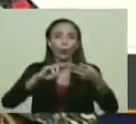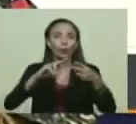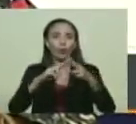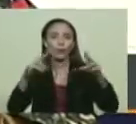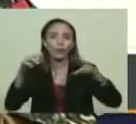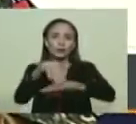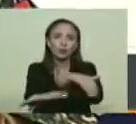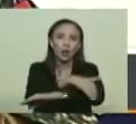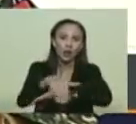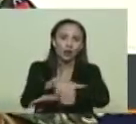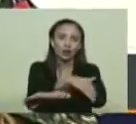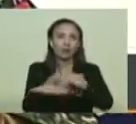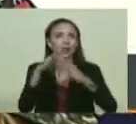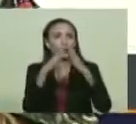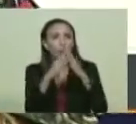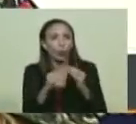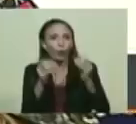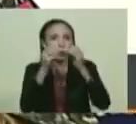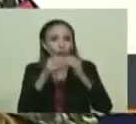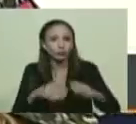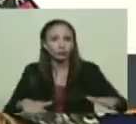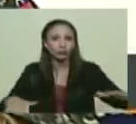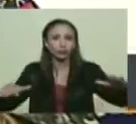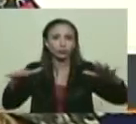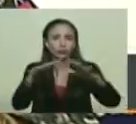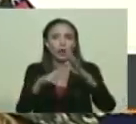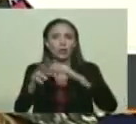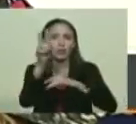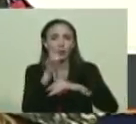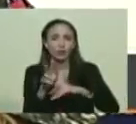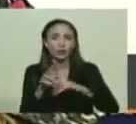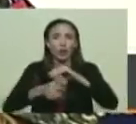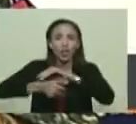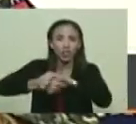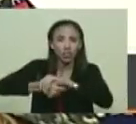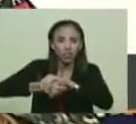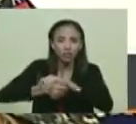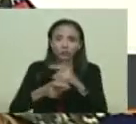en todo el territorio nacional sin demora.